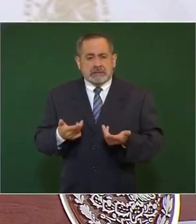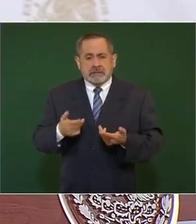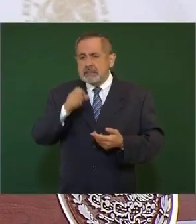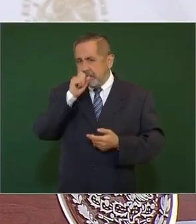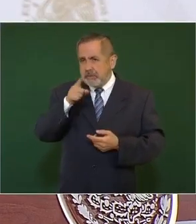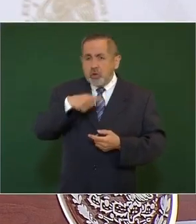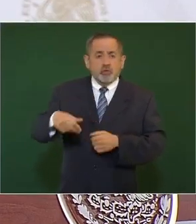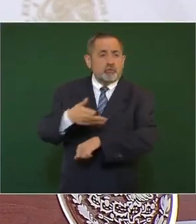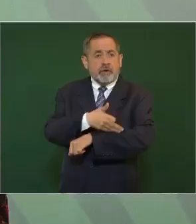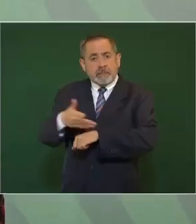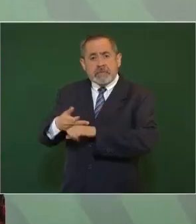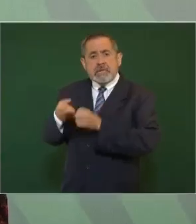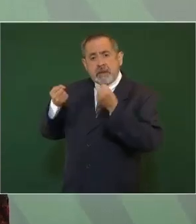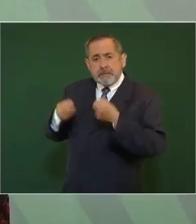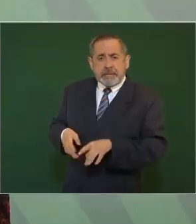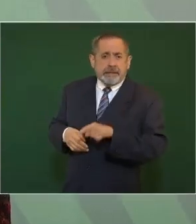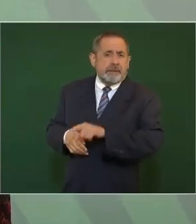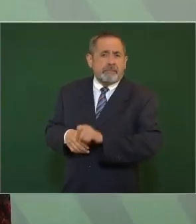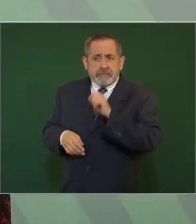afecta a su familia.